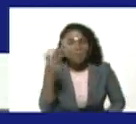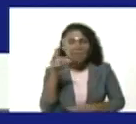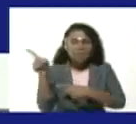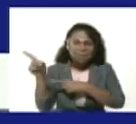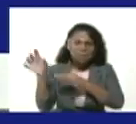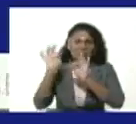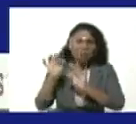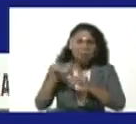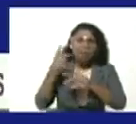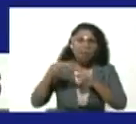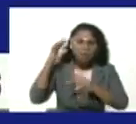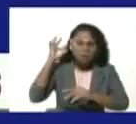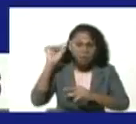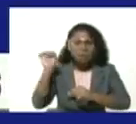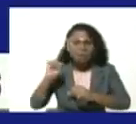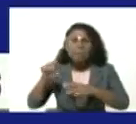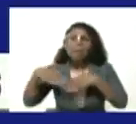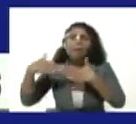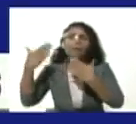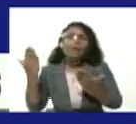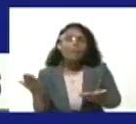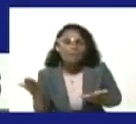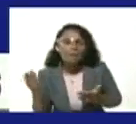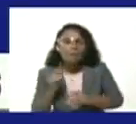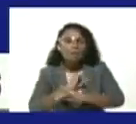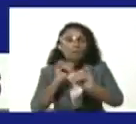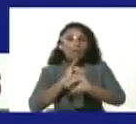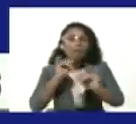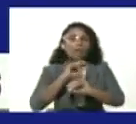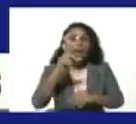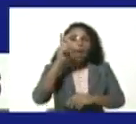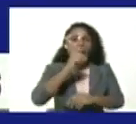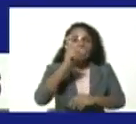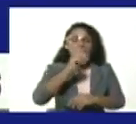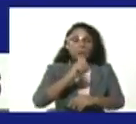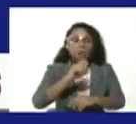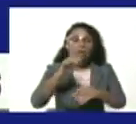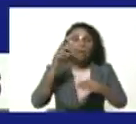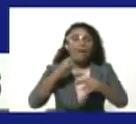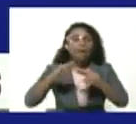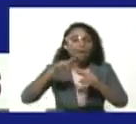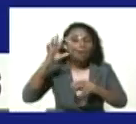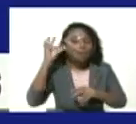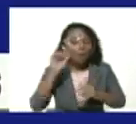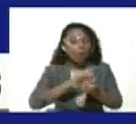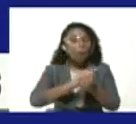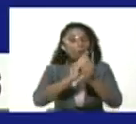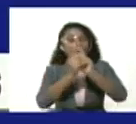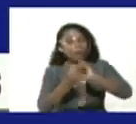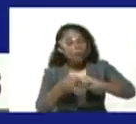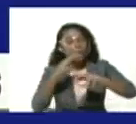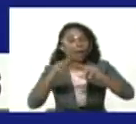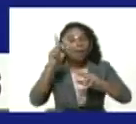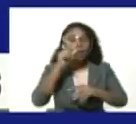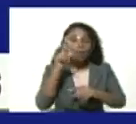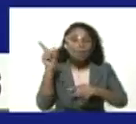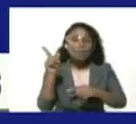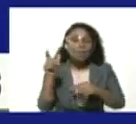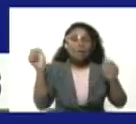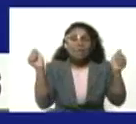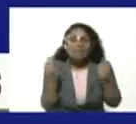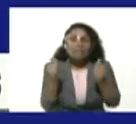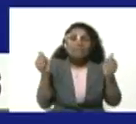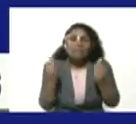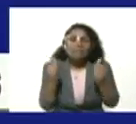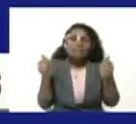fenómeno de La Niña. ¿Para cuándo? A final de año, mi comandante. La Niña, al contrario del Niño, La Niña es un enfriamiento